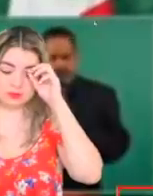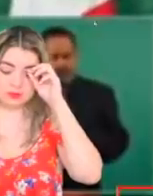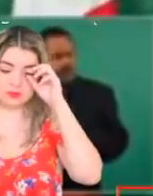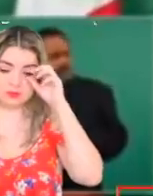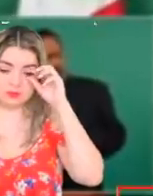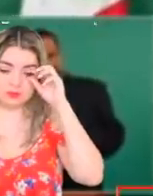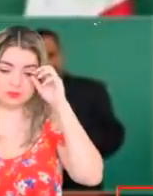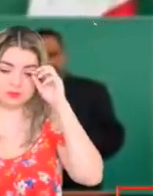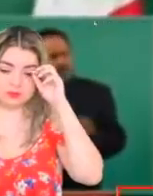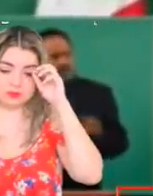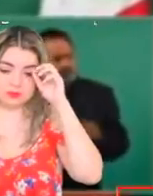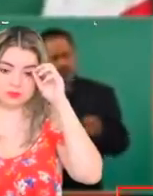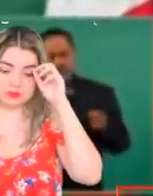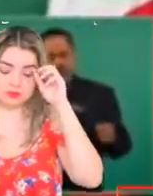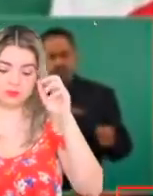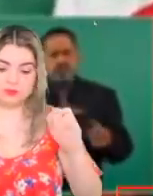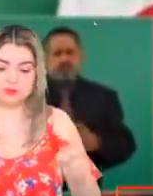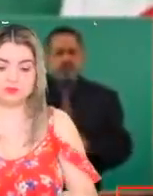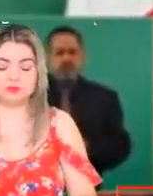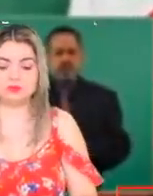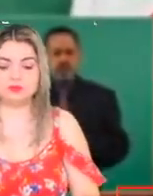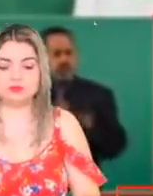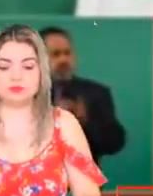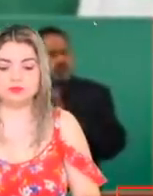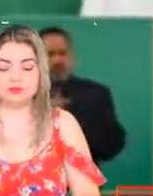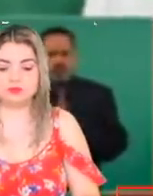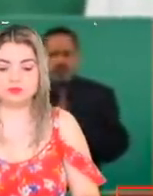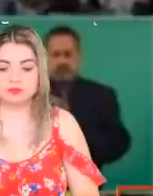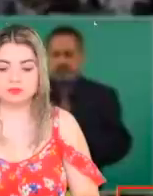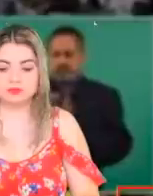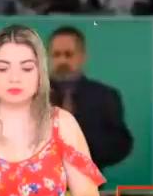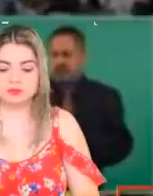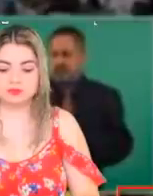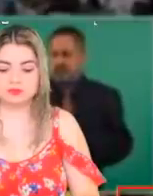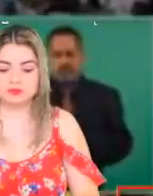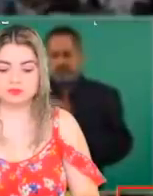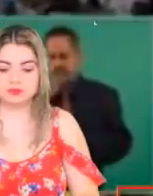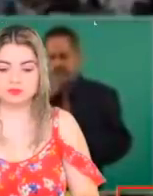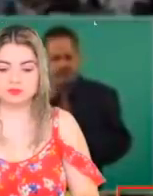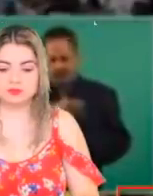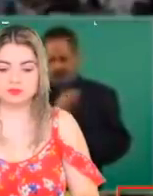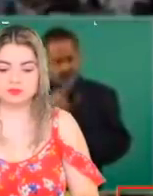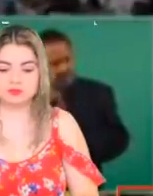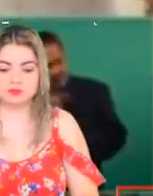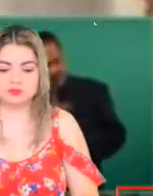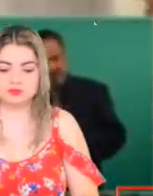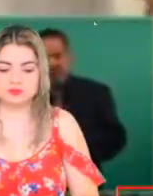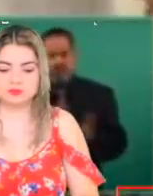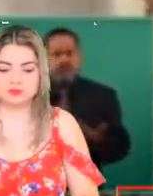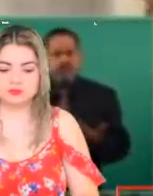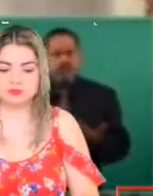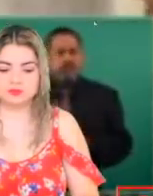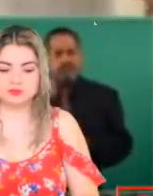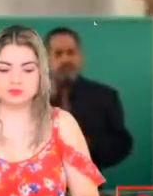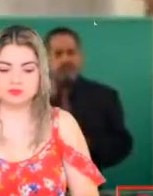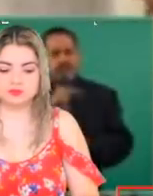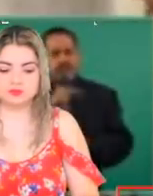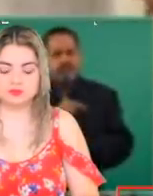vio con buenos ojos a los de San Quintín, que por lo general